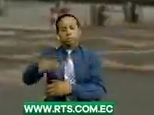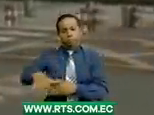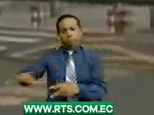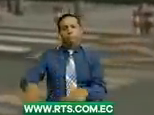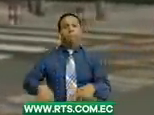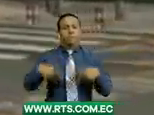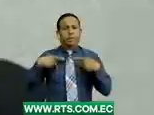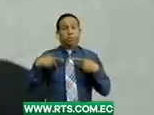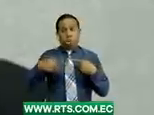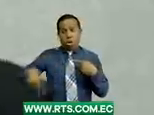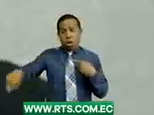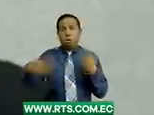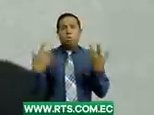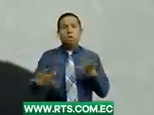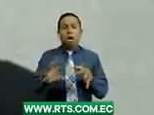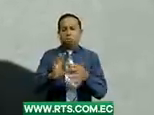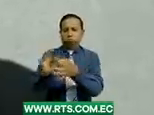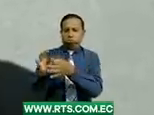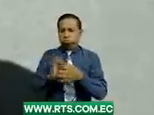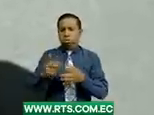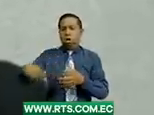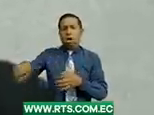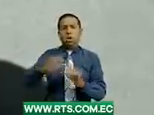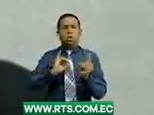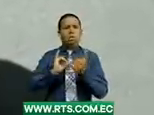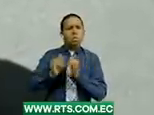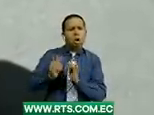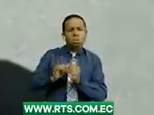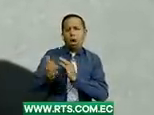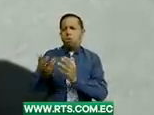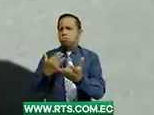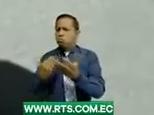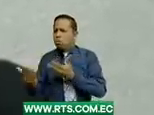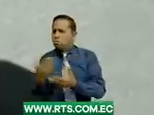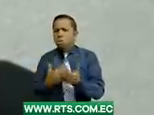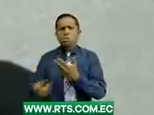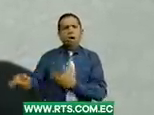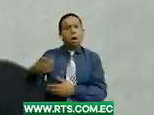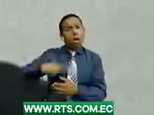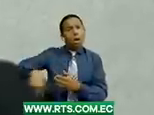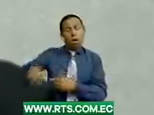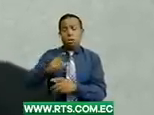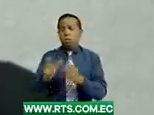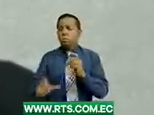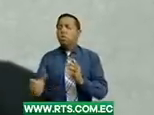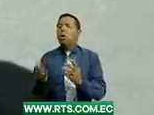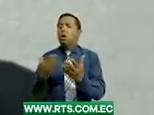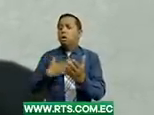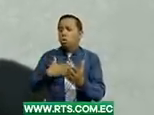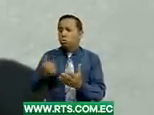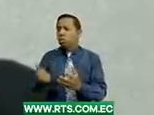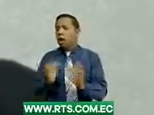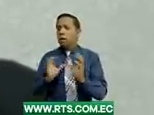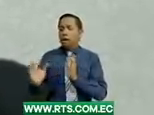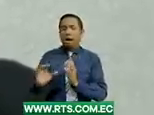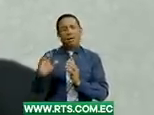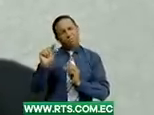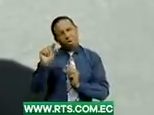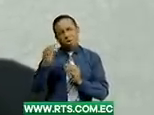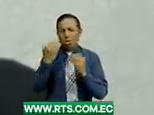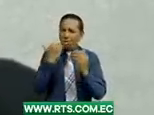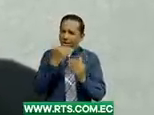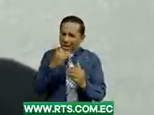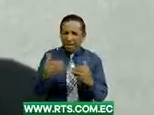unido más. Escribimos por chat y siempre nos damos apoyo mutuo, conversamos, a veces chisteamos, bromeamos, es